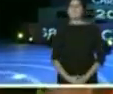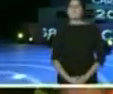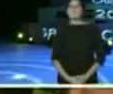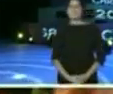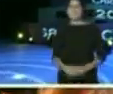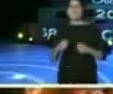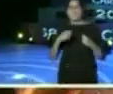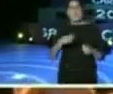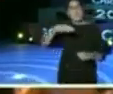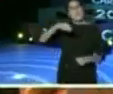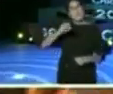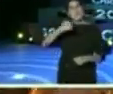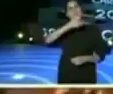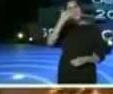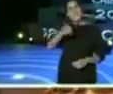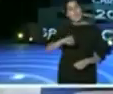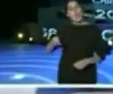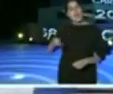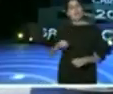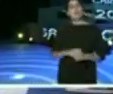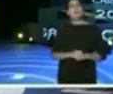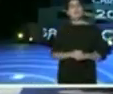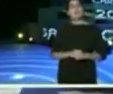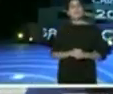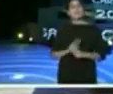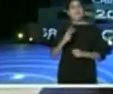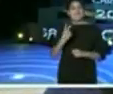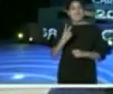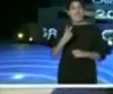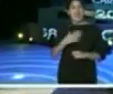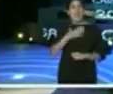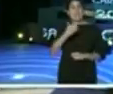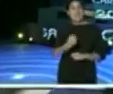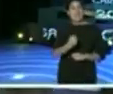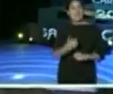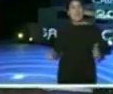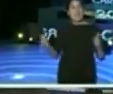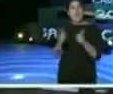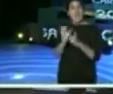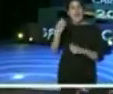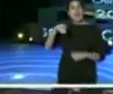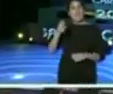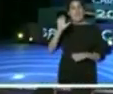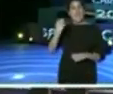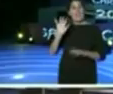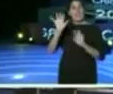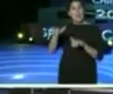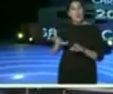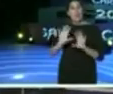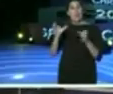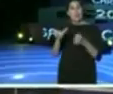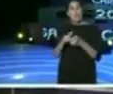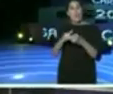Entregado por María Luisa Zamora, teniente de alcalde. Y con la candidata Andrea Navarro de León, de la Peña Deportiva